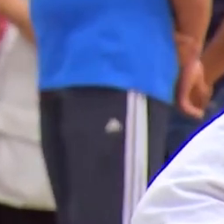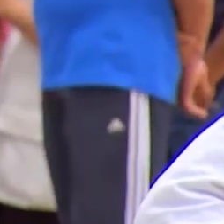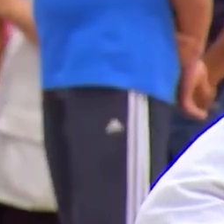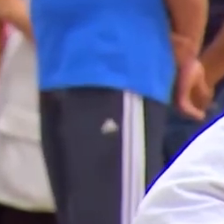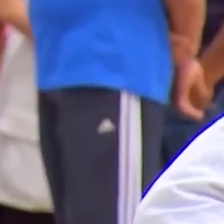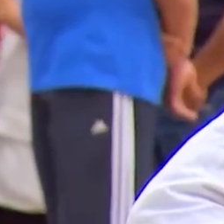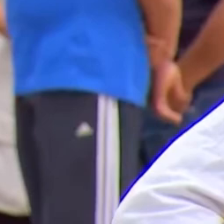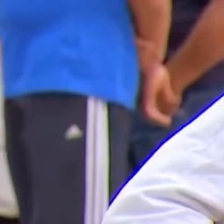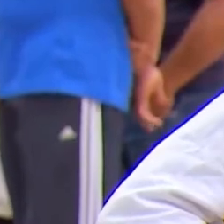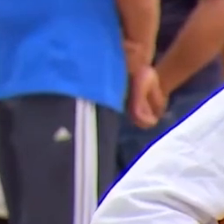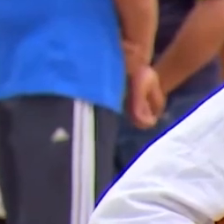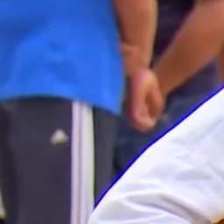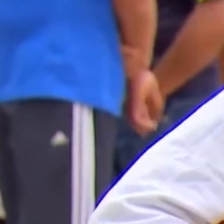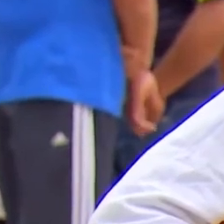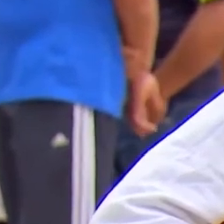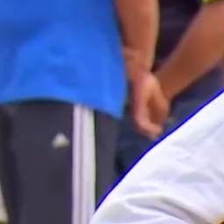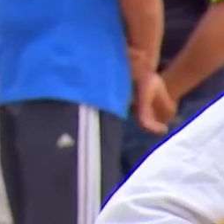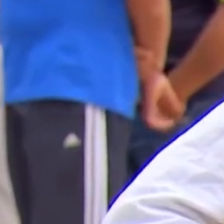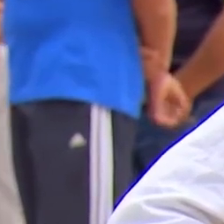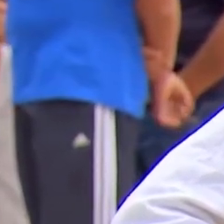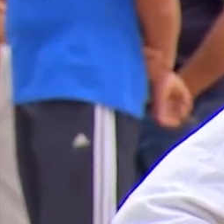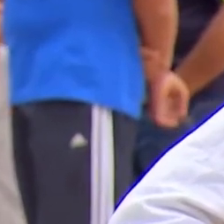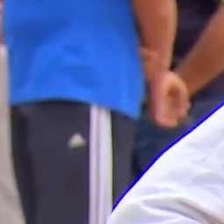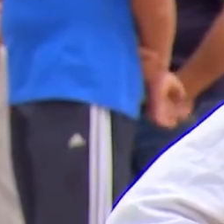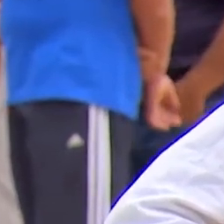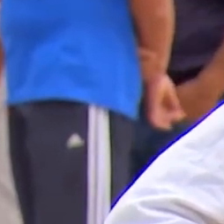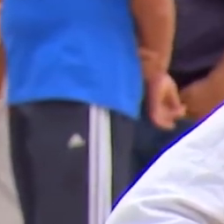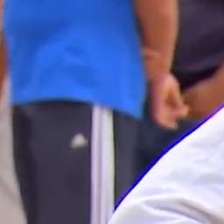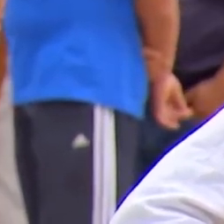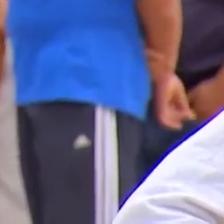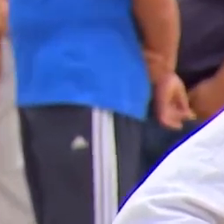Al señor Didier Tavera le damos la